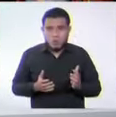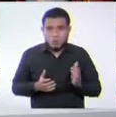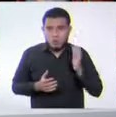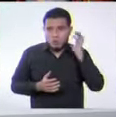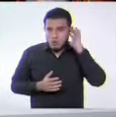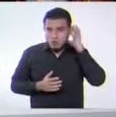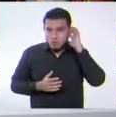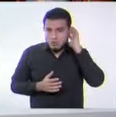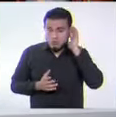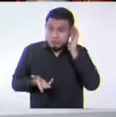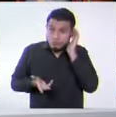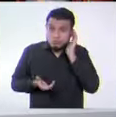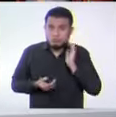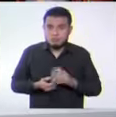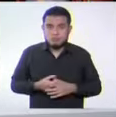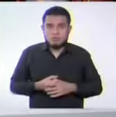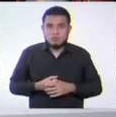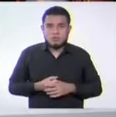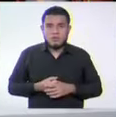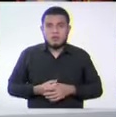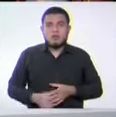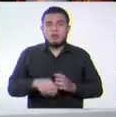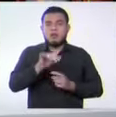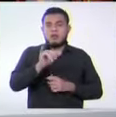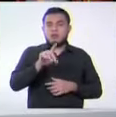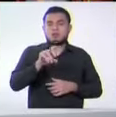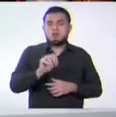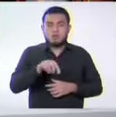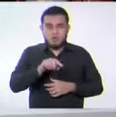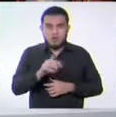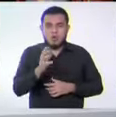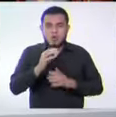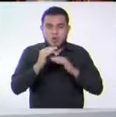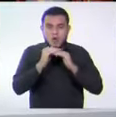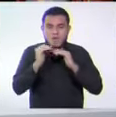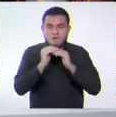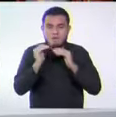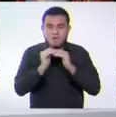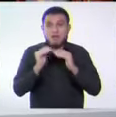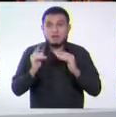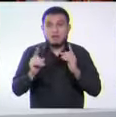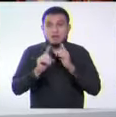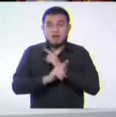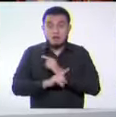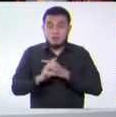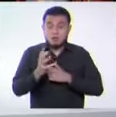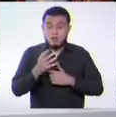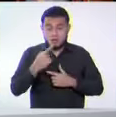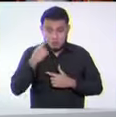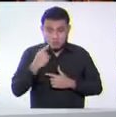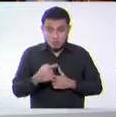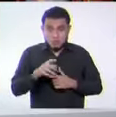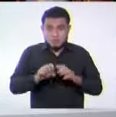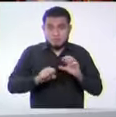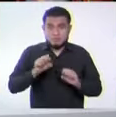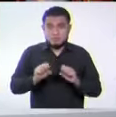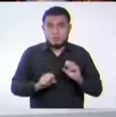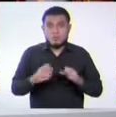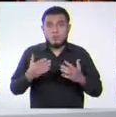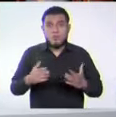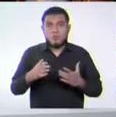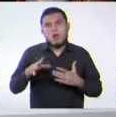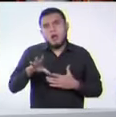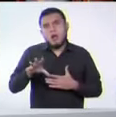Bueno, el yodo es de color café, entonces el cambio de color que tendrías que haber evidenciado es un